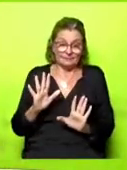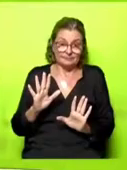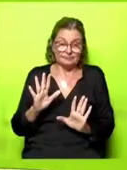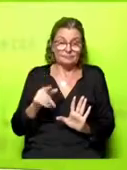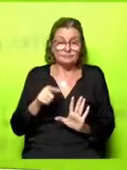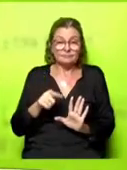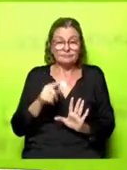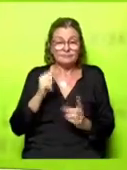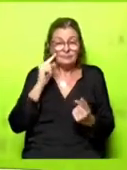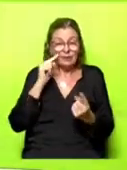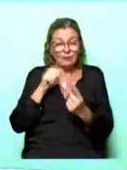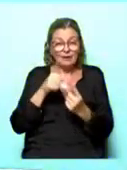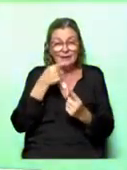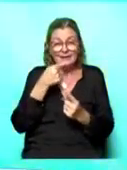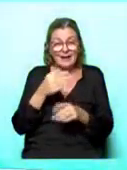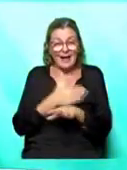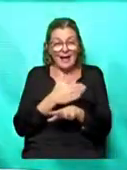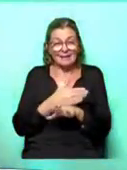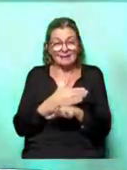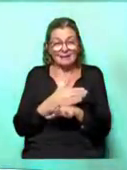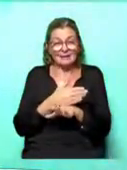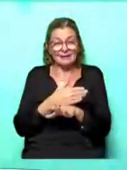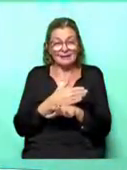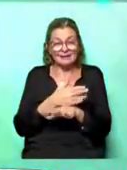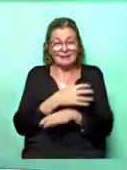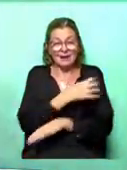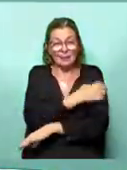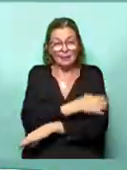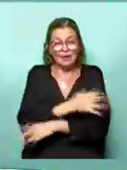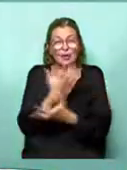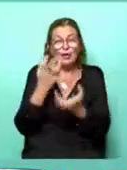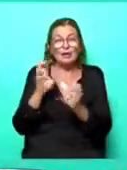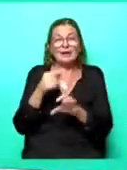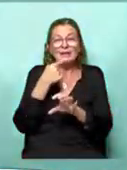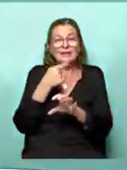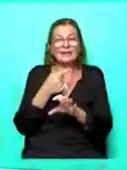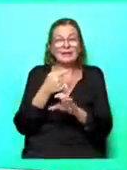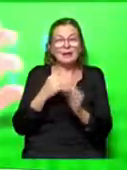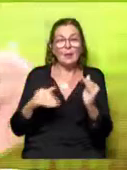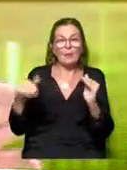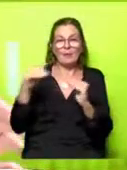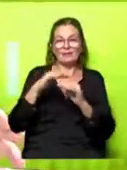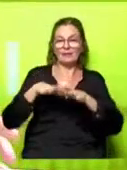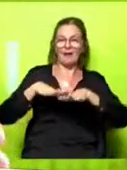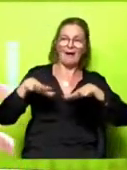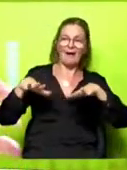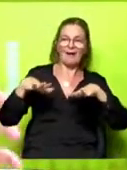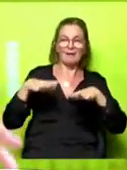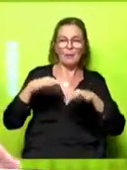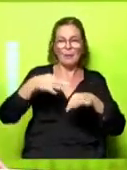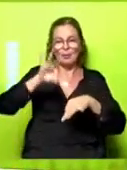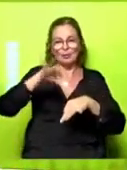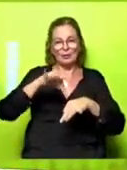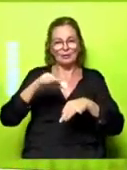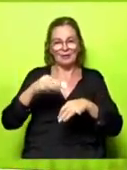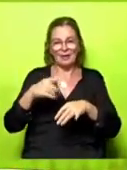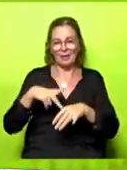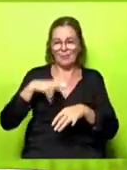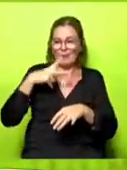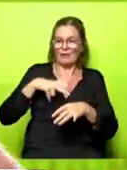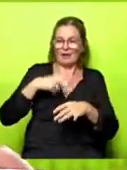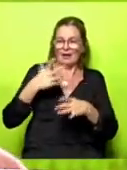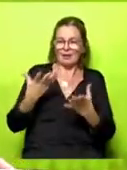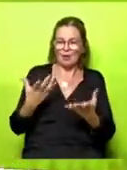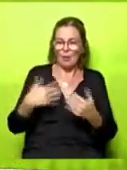en lo que comentaban recién, salir de la pobreza no implica pasar absolutamente a un paraíso de oportunidades y privilegios